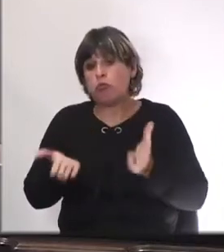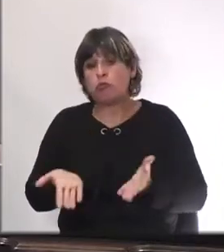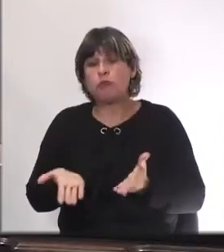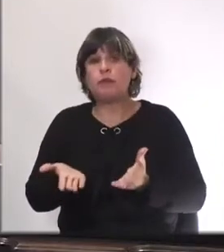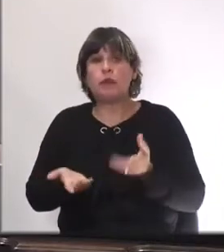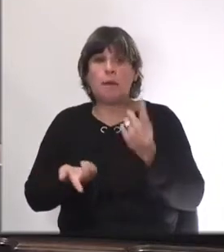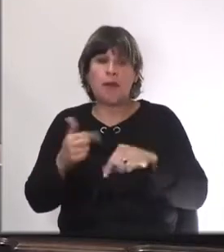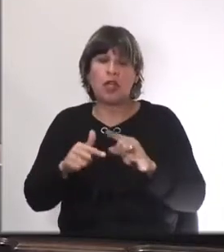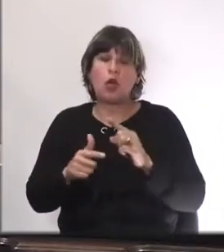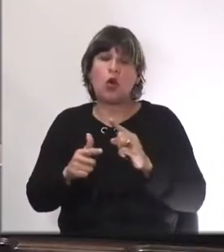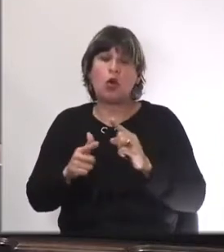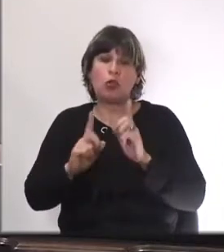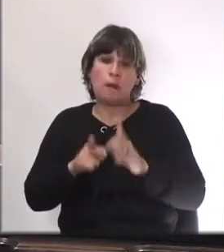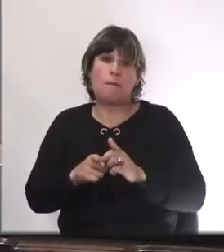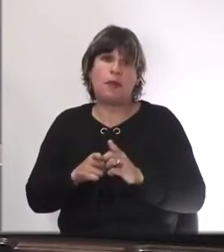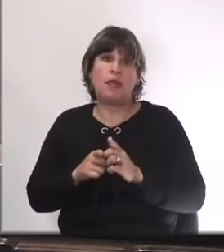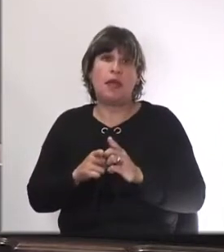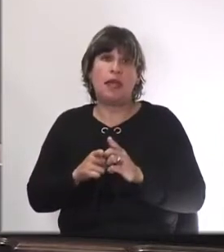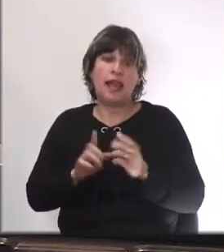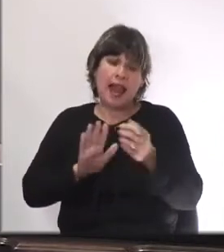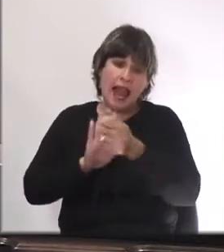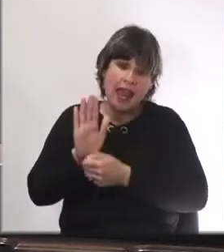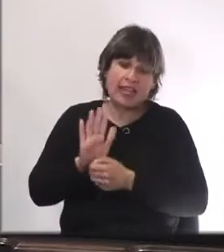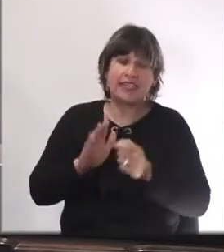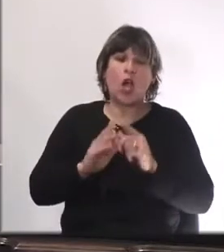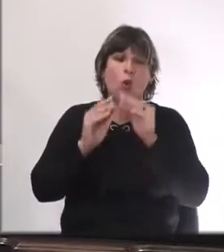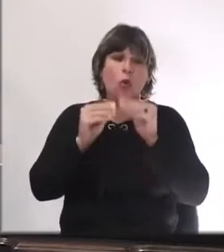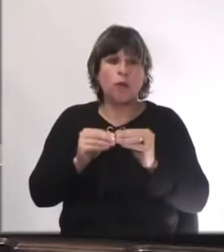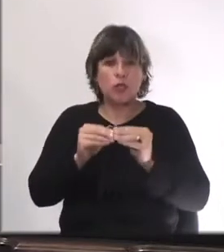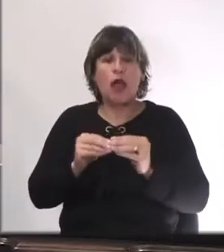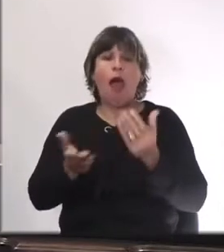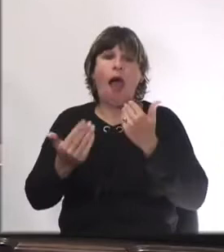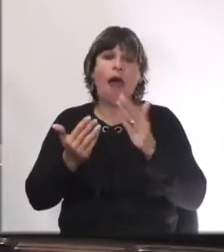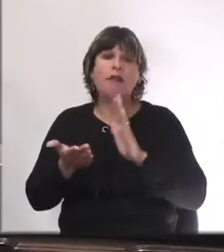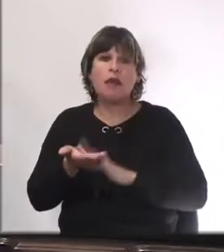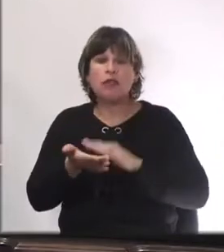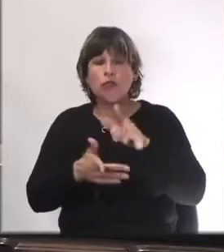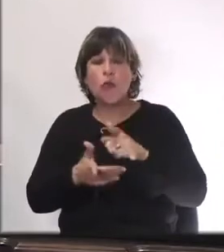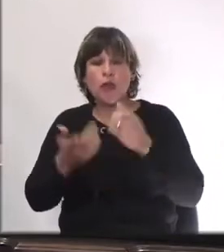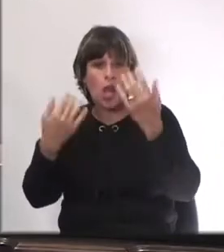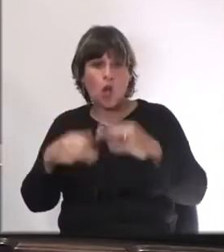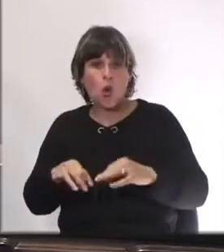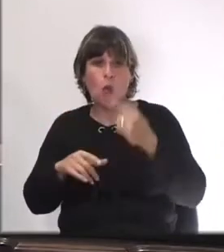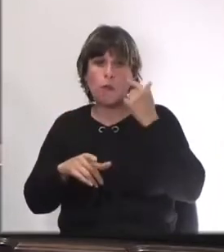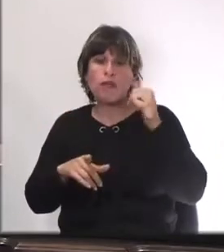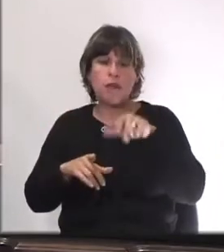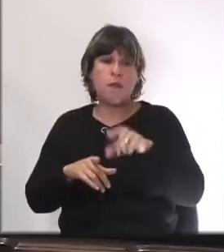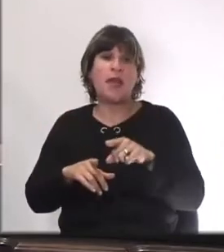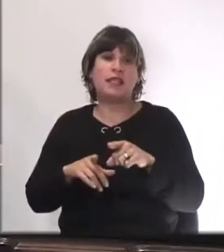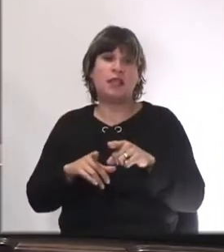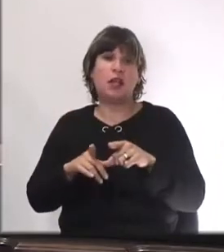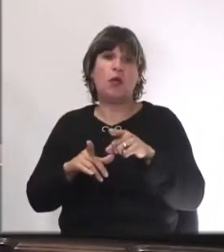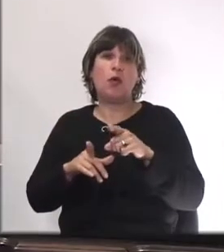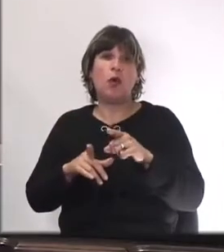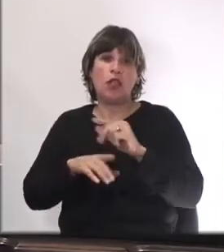pero a su vez en el articulado del presupuesto refería al cumplimiento de la meta fiscal que